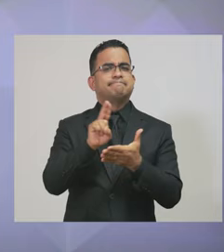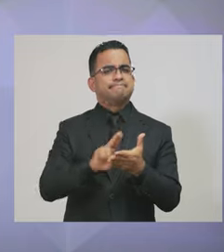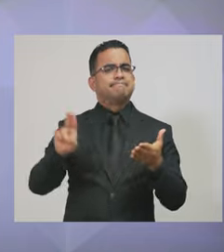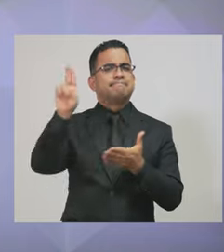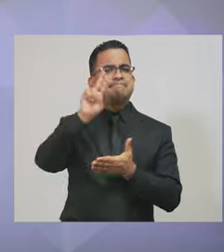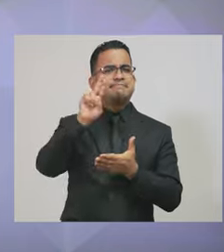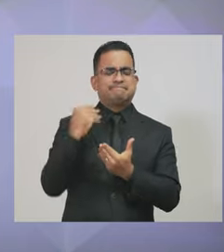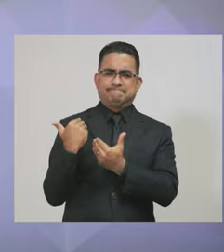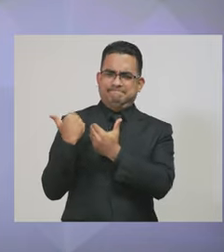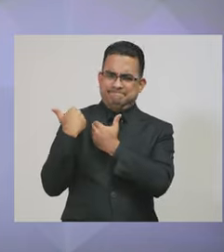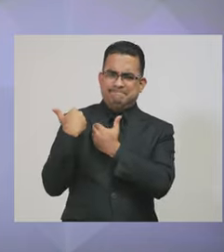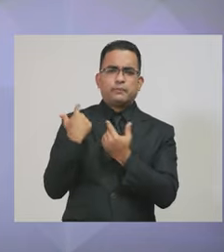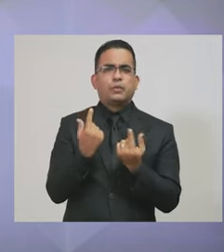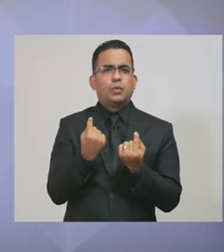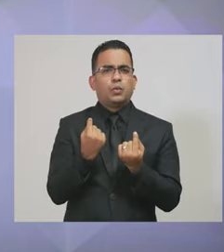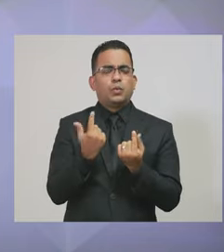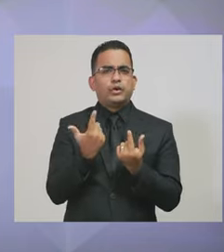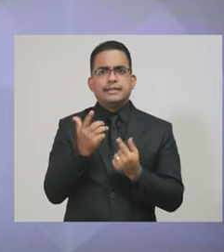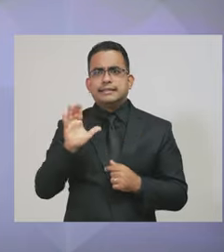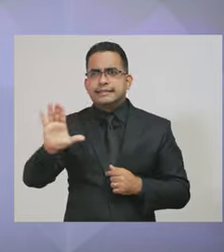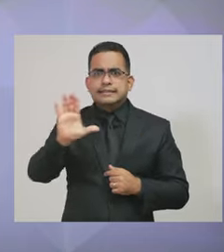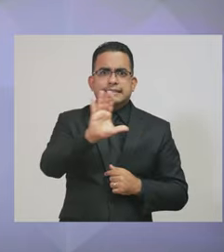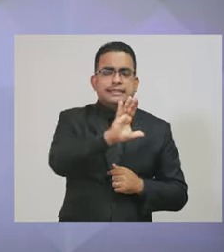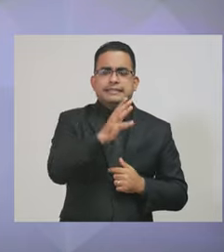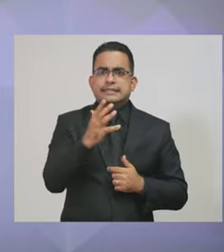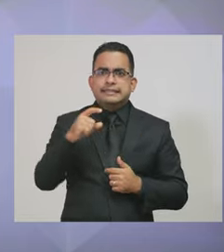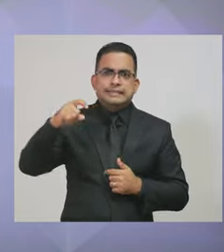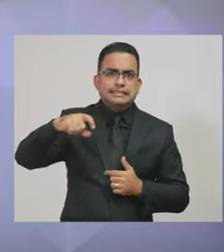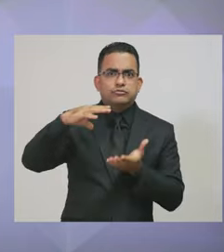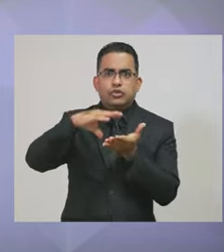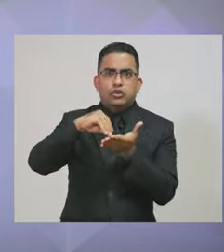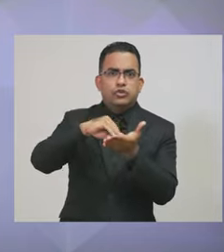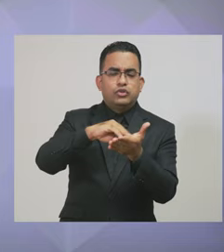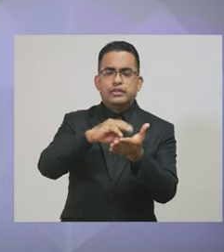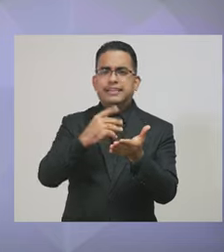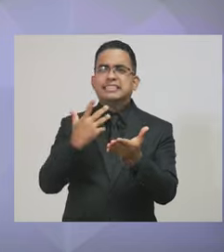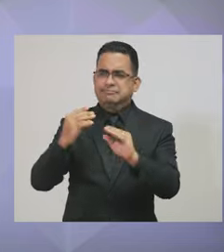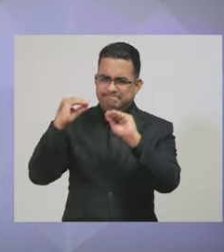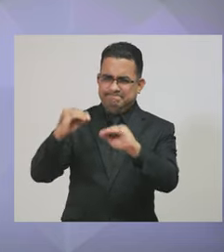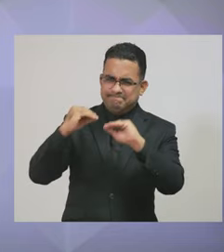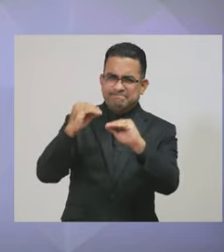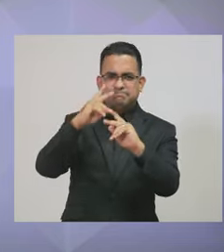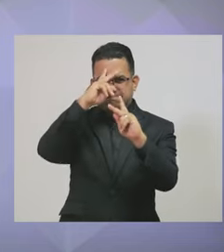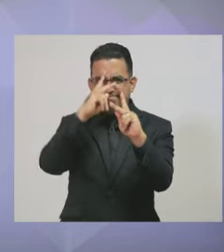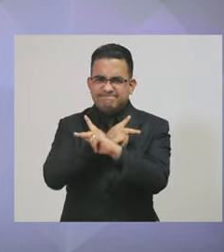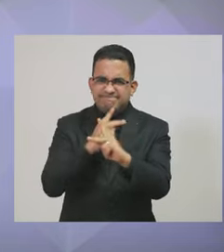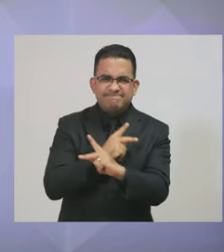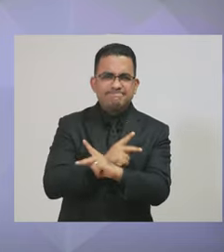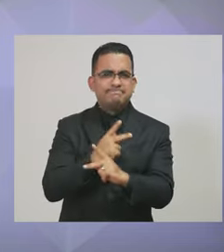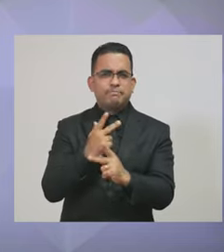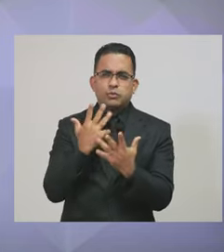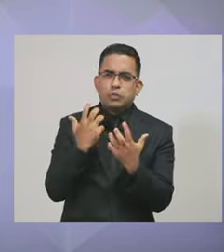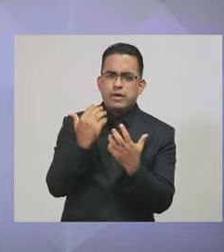universidad está llamada a corresponder con la necesidad de formar personas con visión crítica